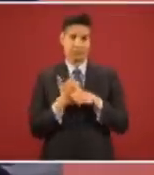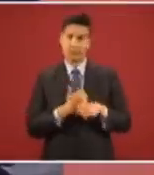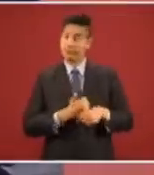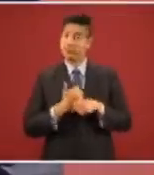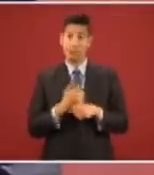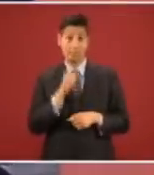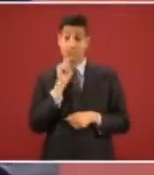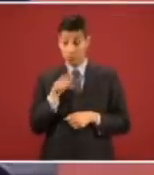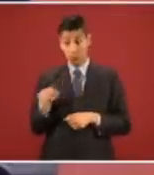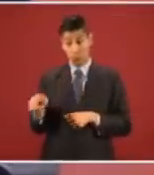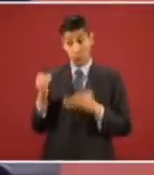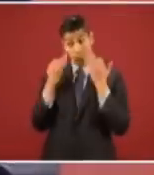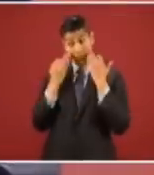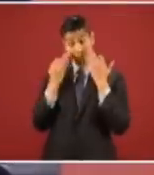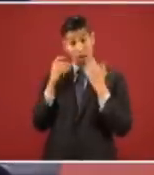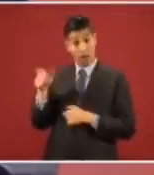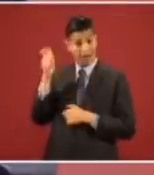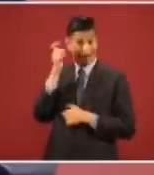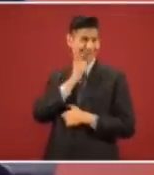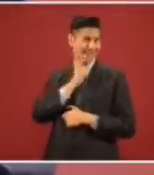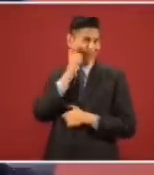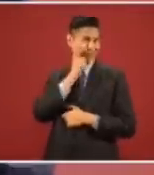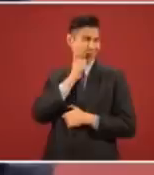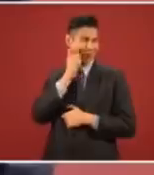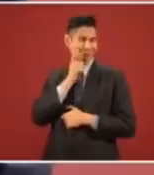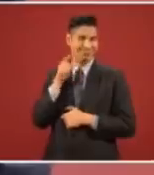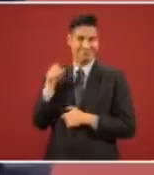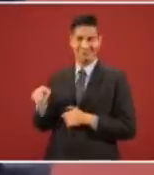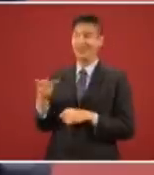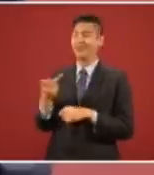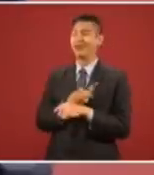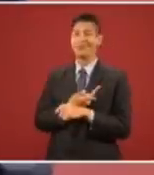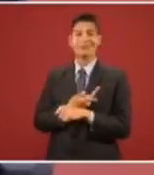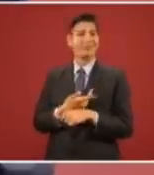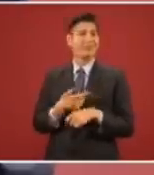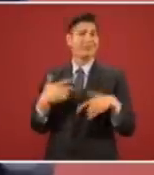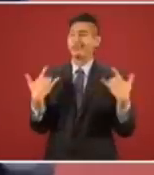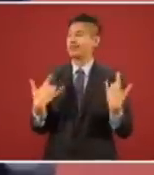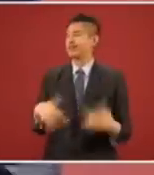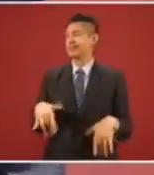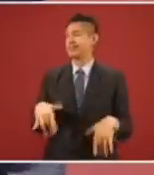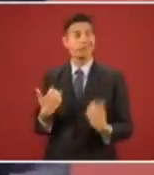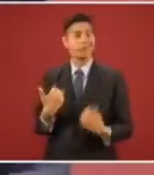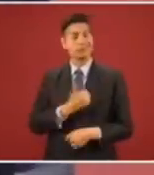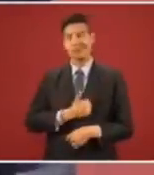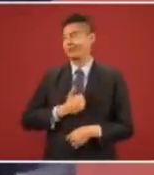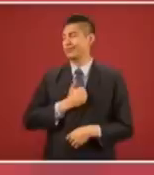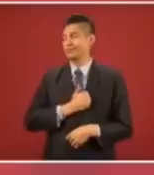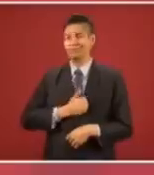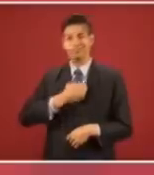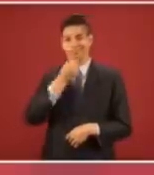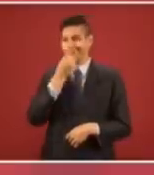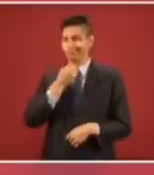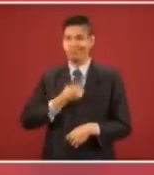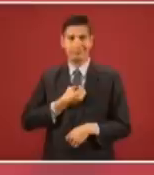constataste en Guerrero, pues es muy doloroso, ¿sí? Lo que se ve en la